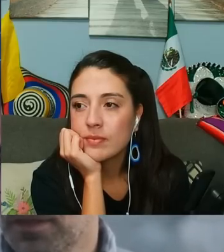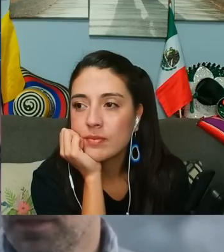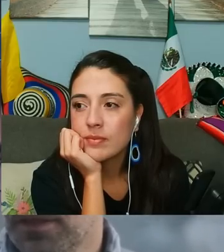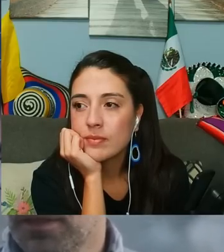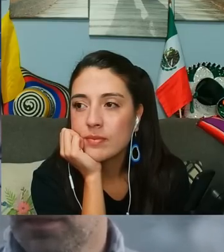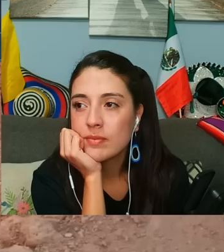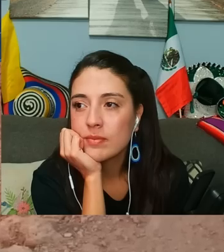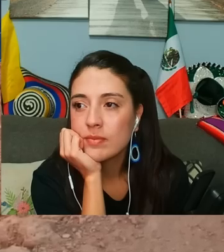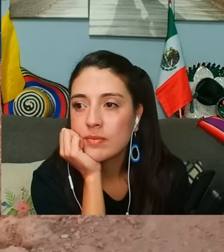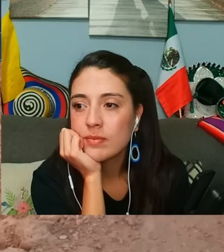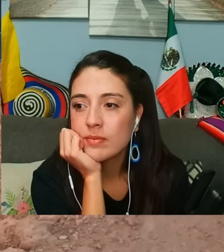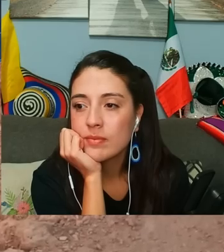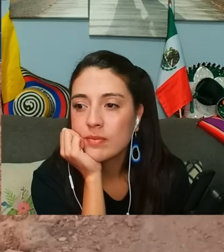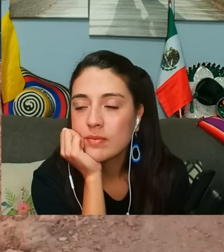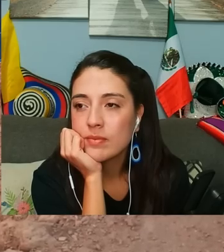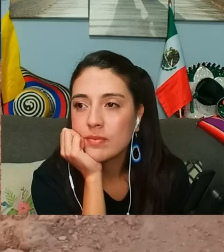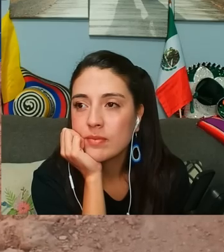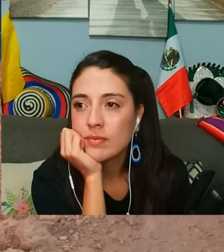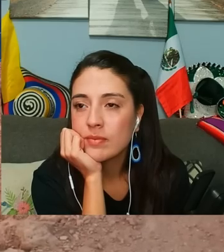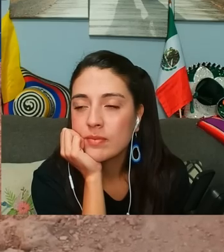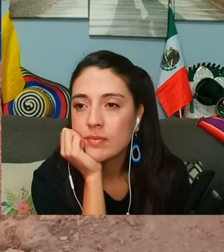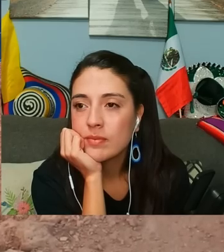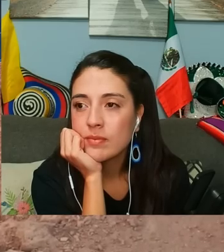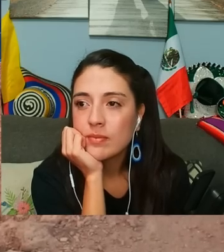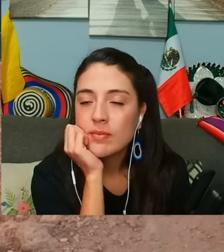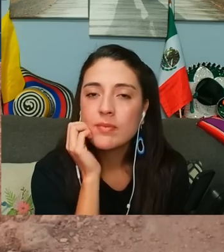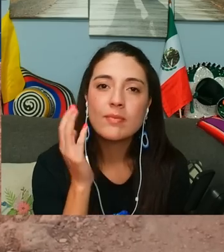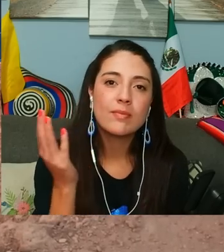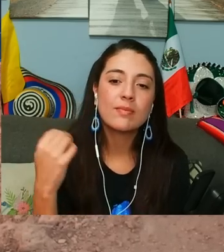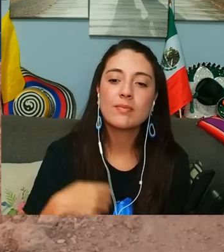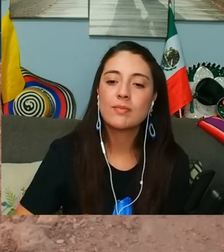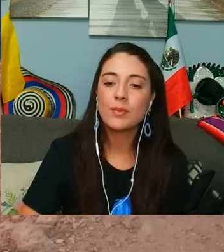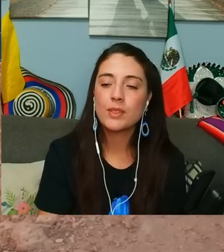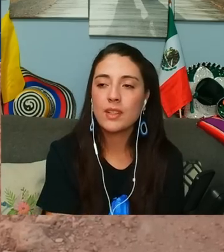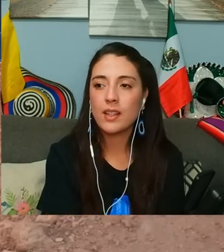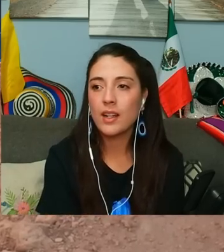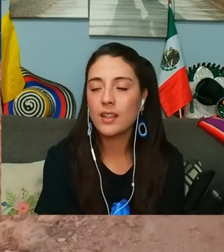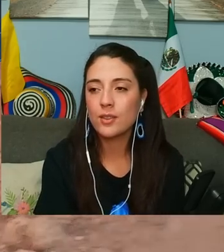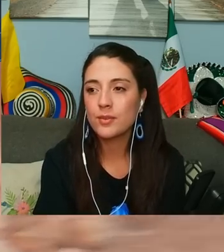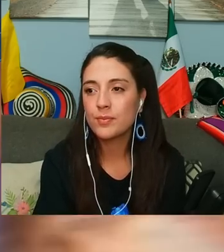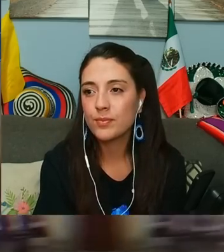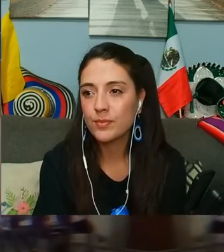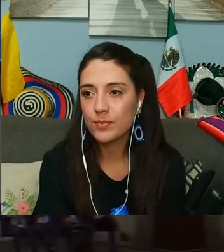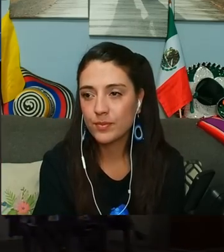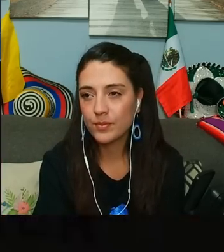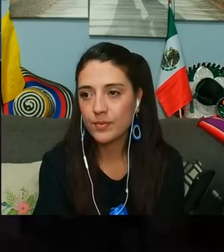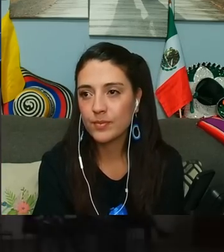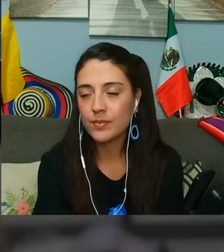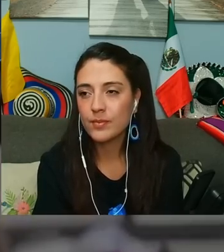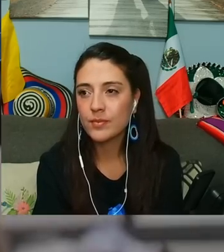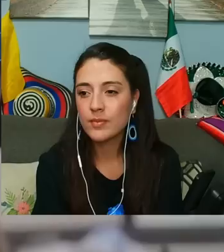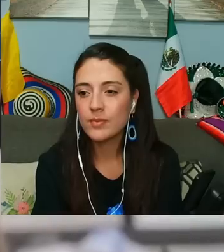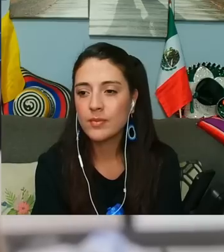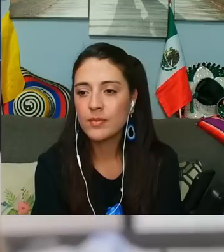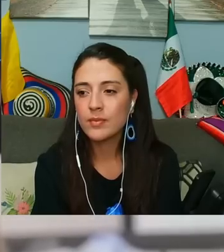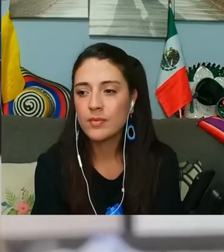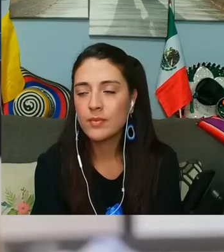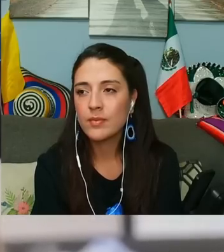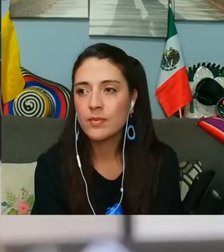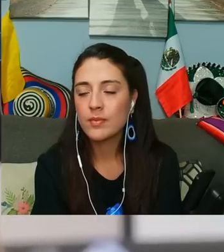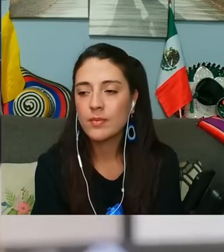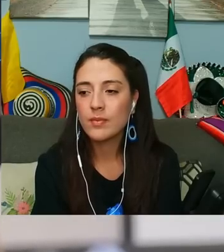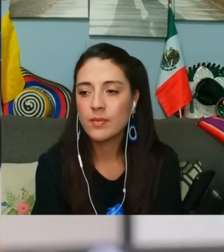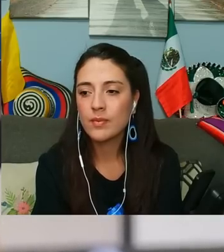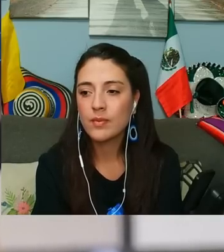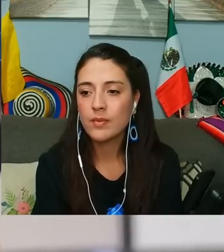piezas únicas y de alto valor histórico-cultural. Pues claro. Con la iniciativa del presidente